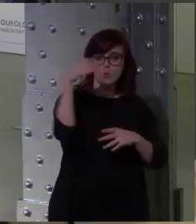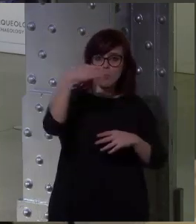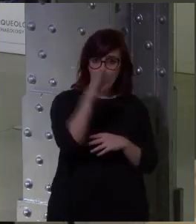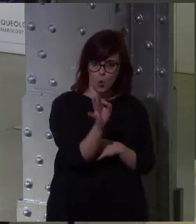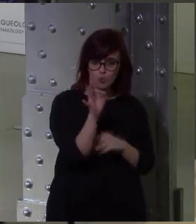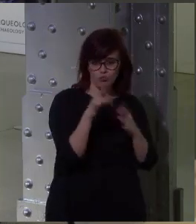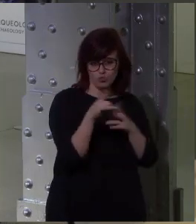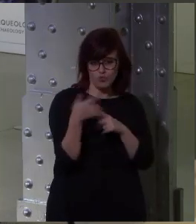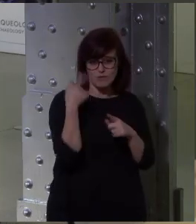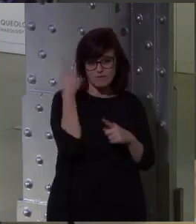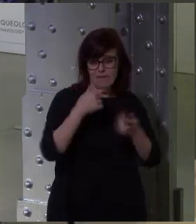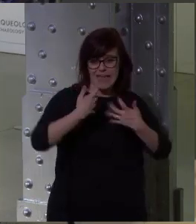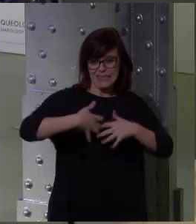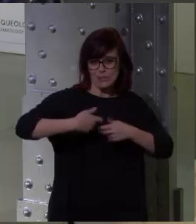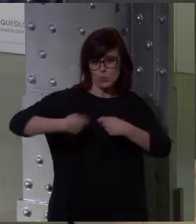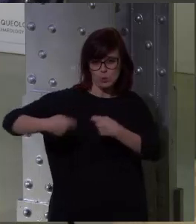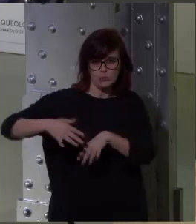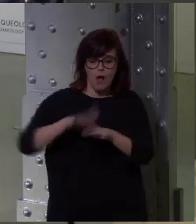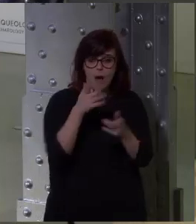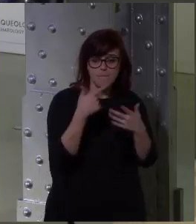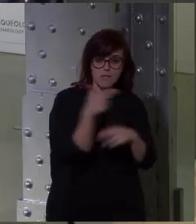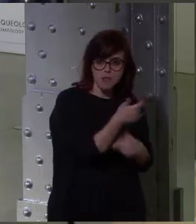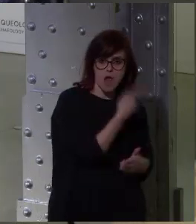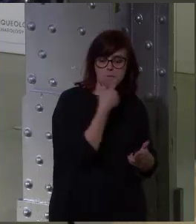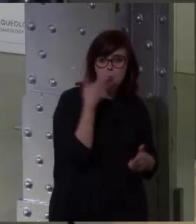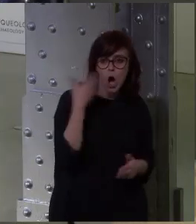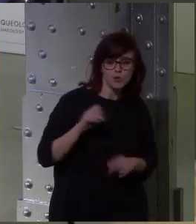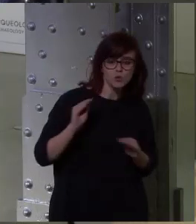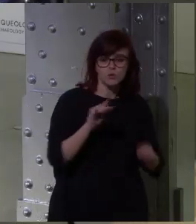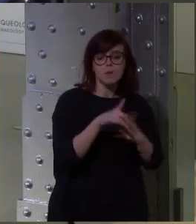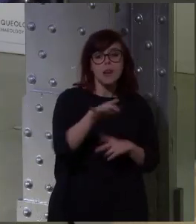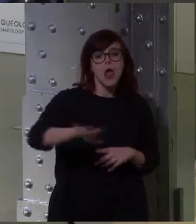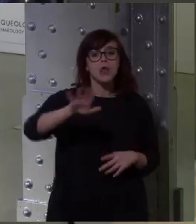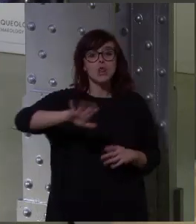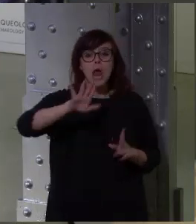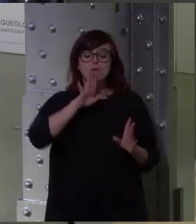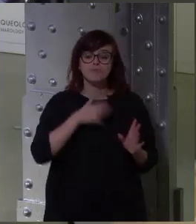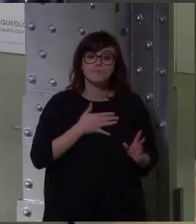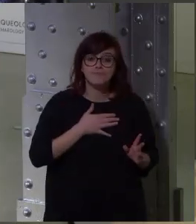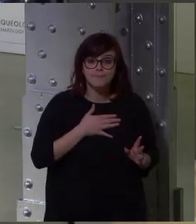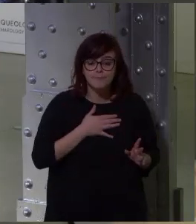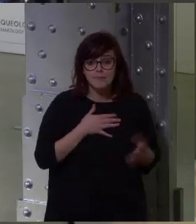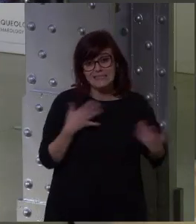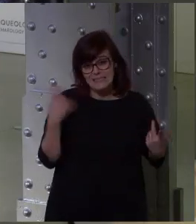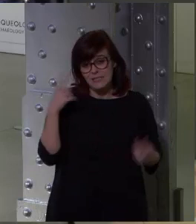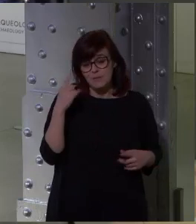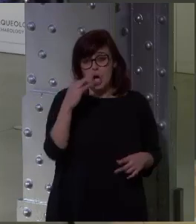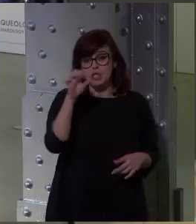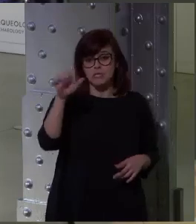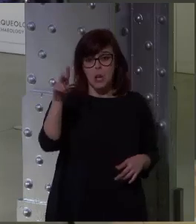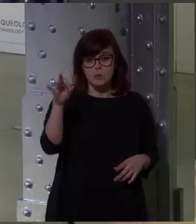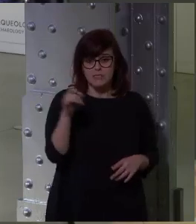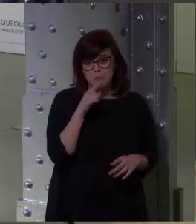la industria pesquera es importantísima para ellos. A nivel nacional, bueno, que igual diga José Luis, yo